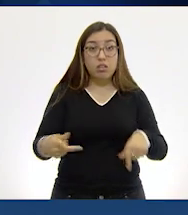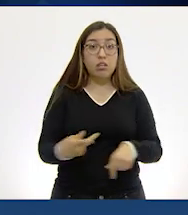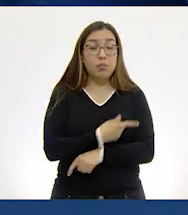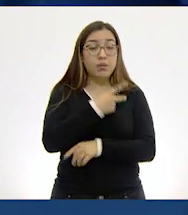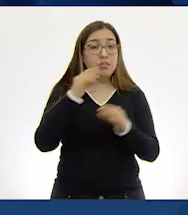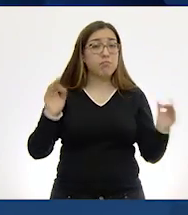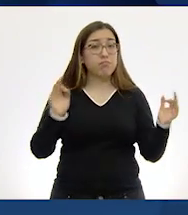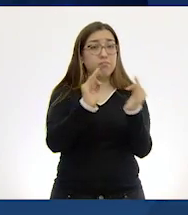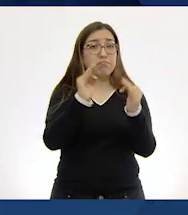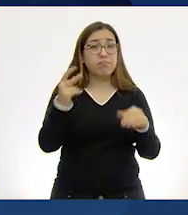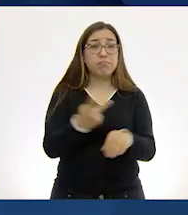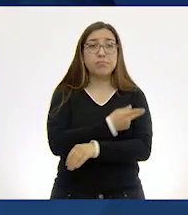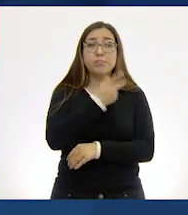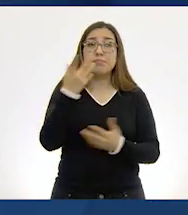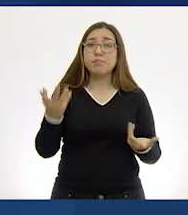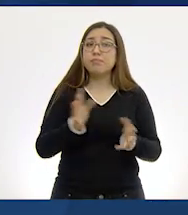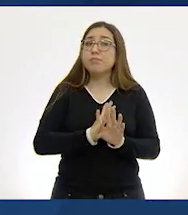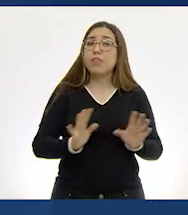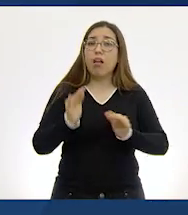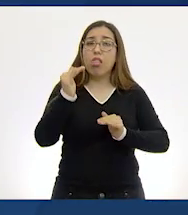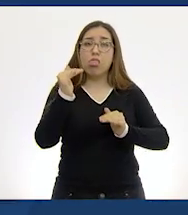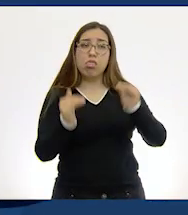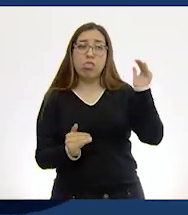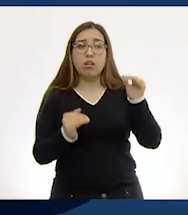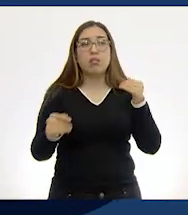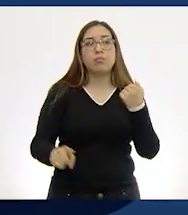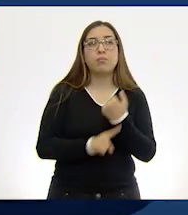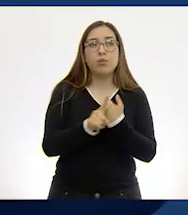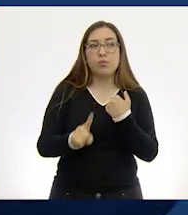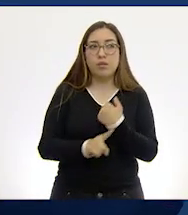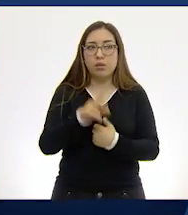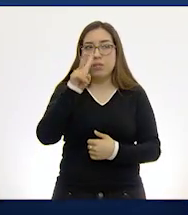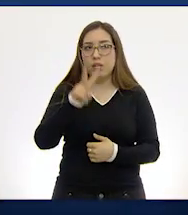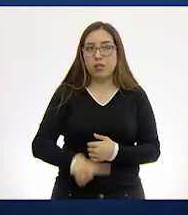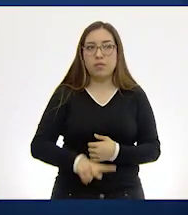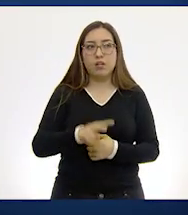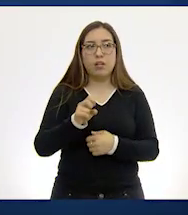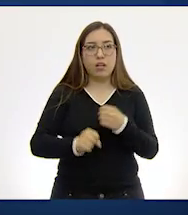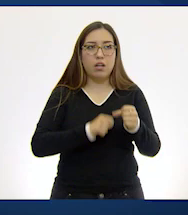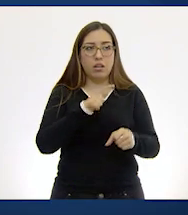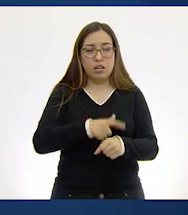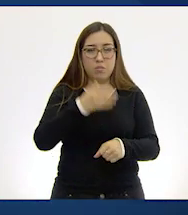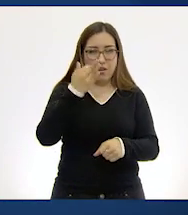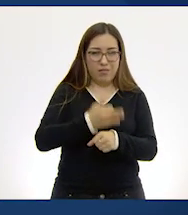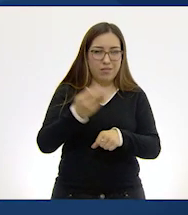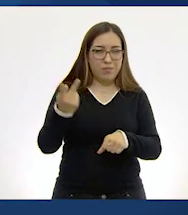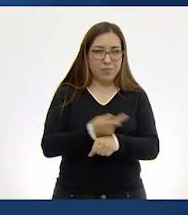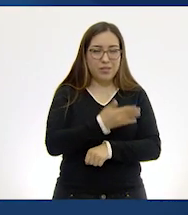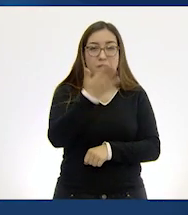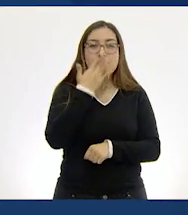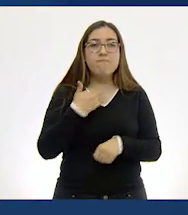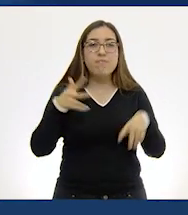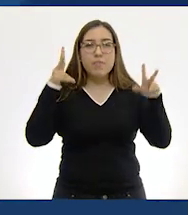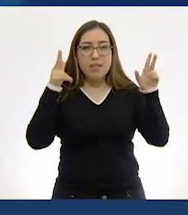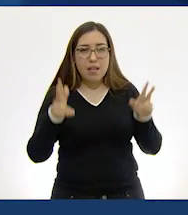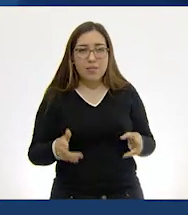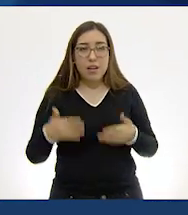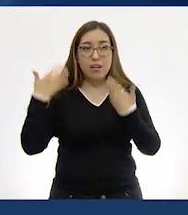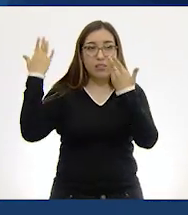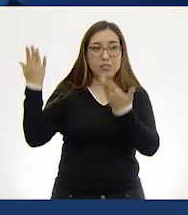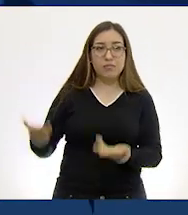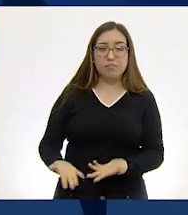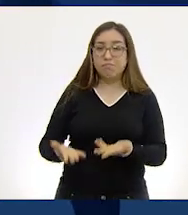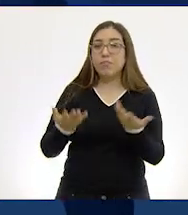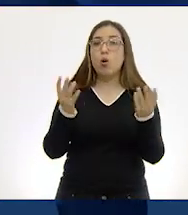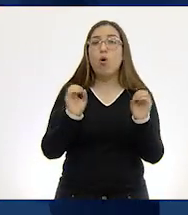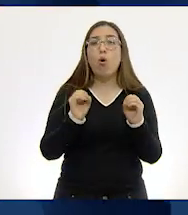donde ya empieza a haber desbalances de procesos de servicios ecosistémicos. La polinización ahorita es un ejemplo muy claro. El colapso de las pesquerías